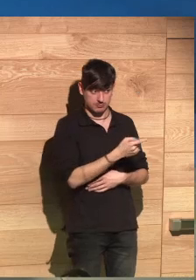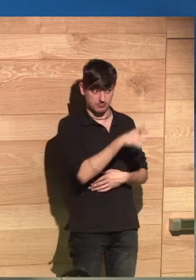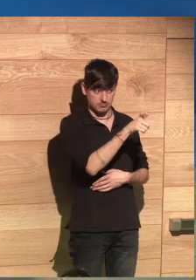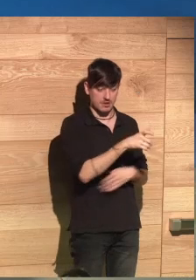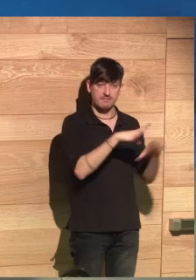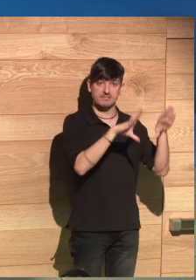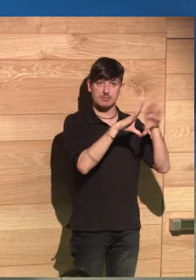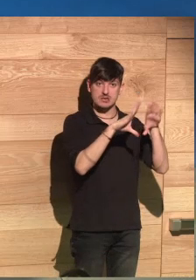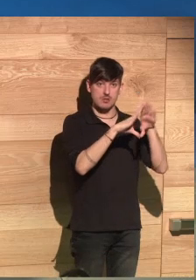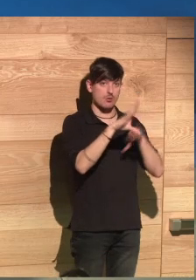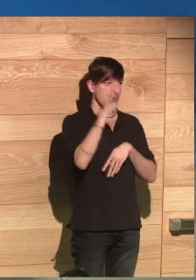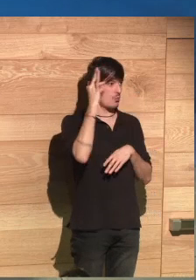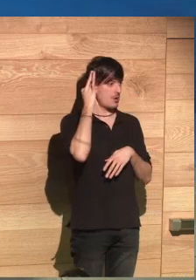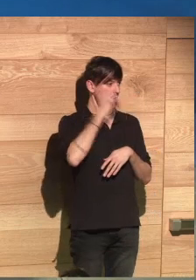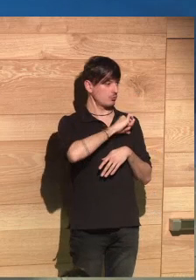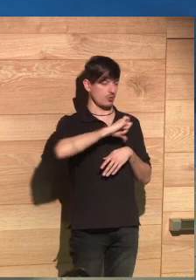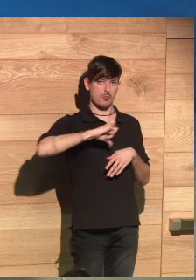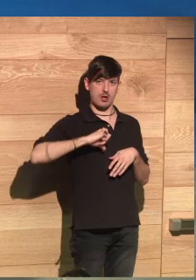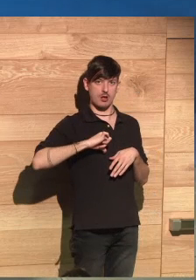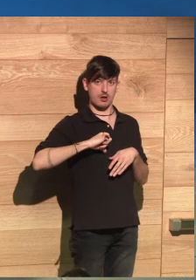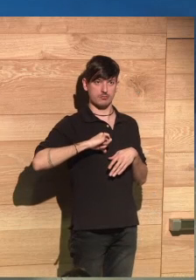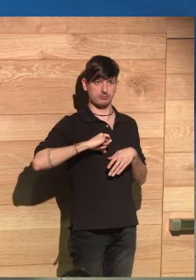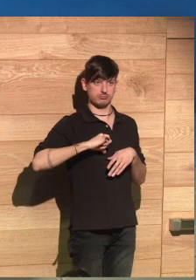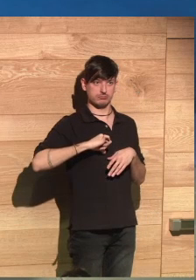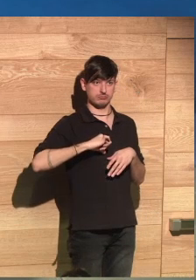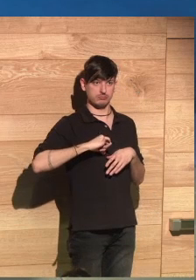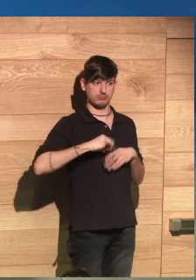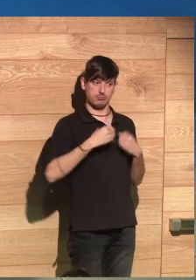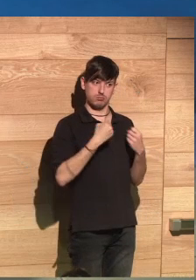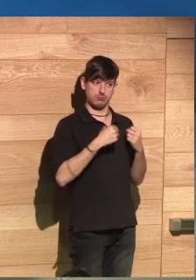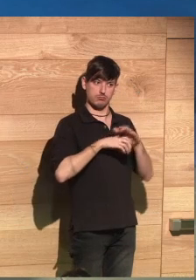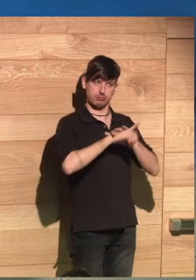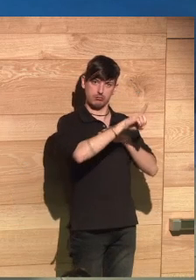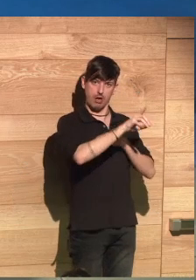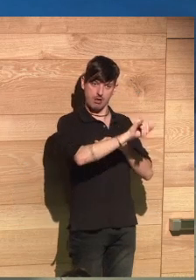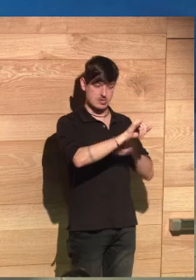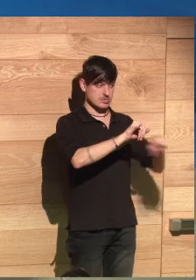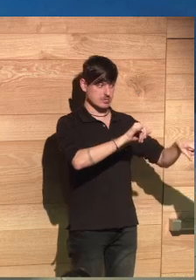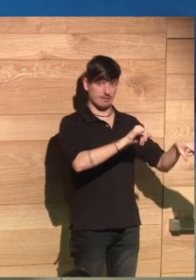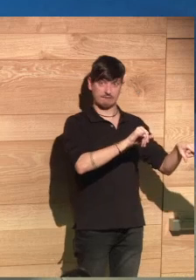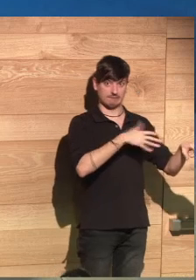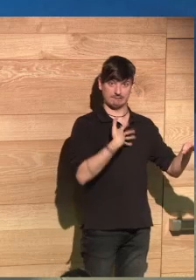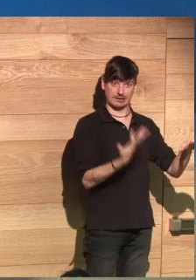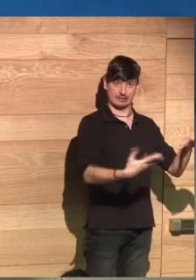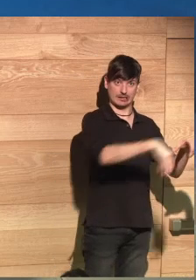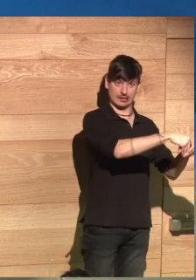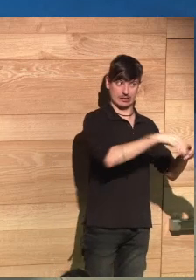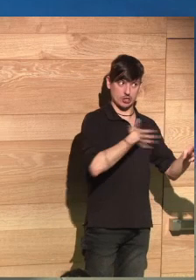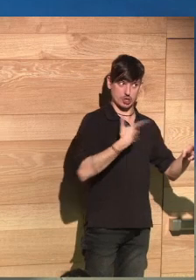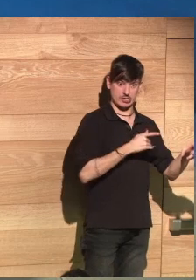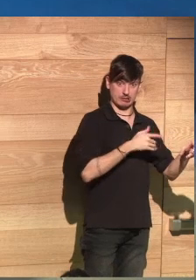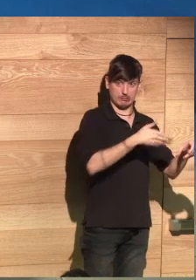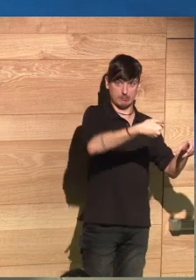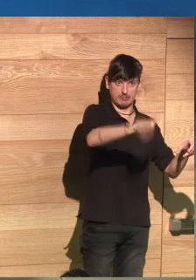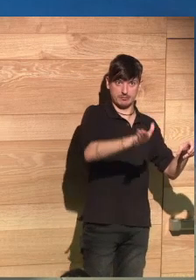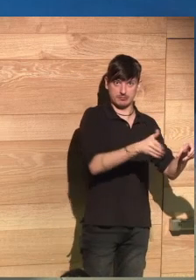ese feminismo de una mujer autónoma que se encuentra tan avanzada que no son capaces de integrarla en las estructuras de